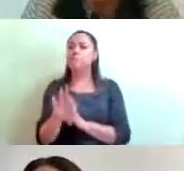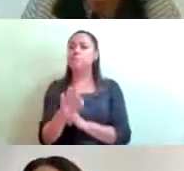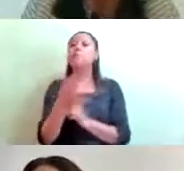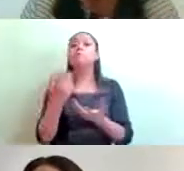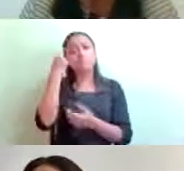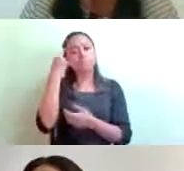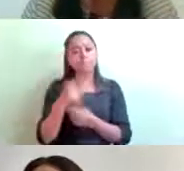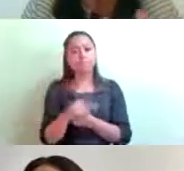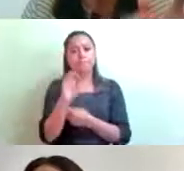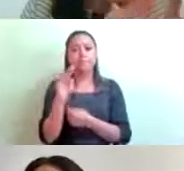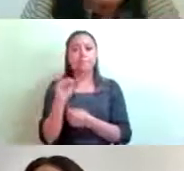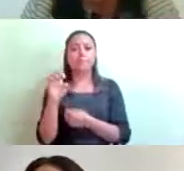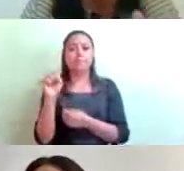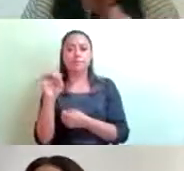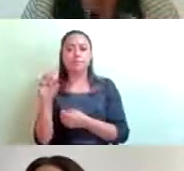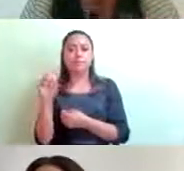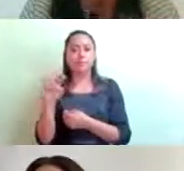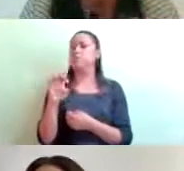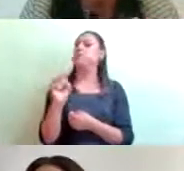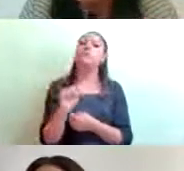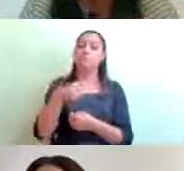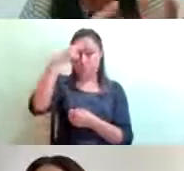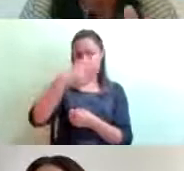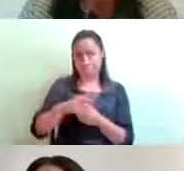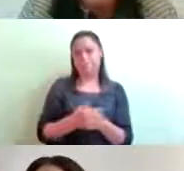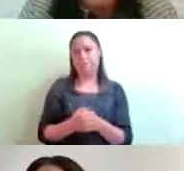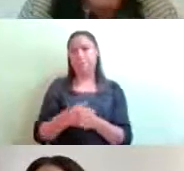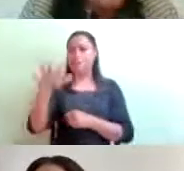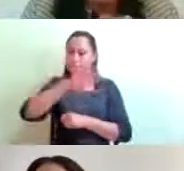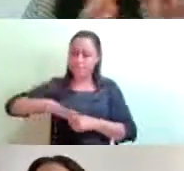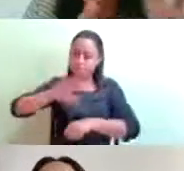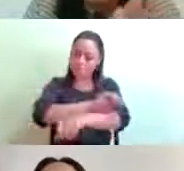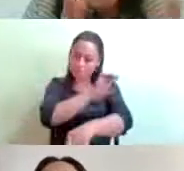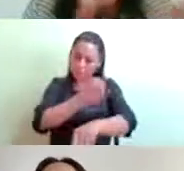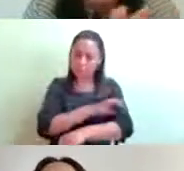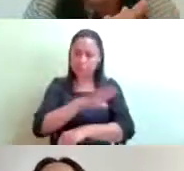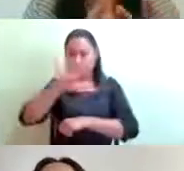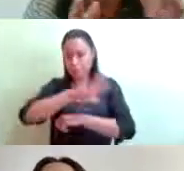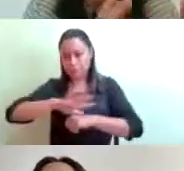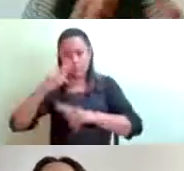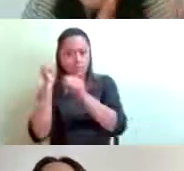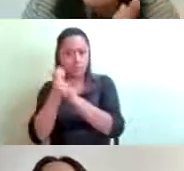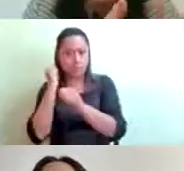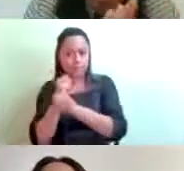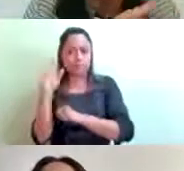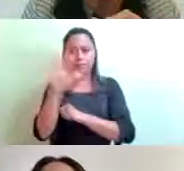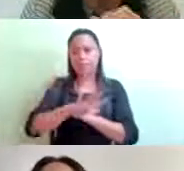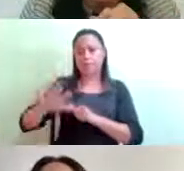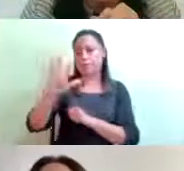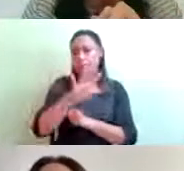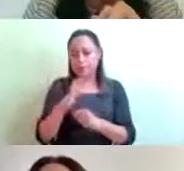las emisiones de México, sector eléctrico y sector transporte, y bueno, el sector industrial, que es